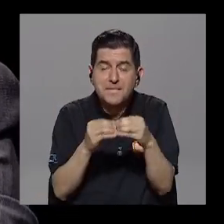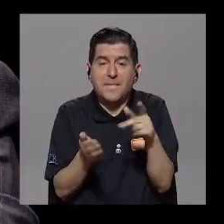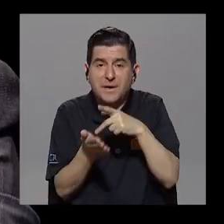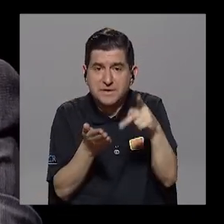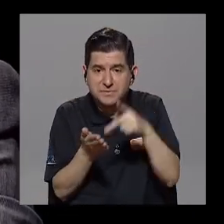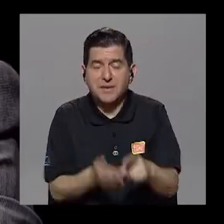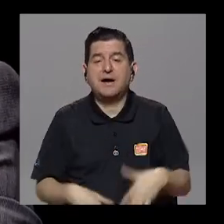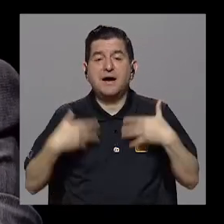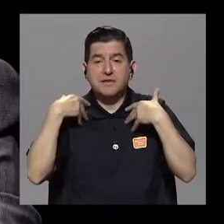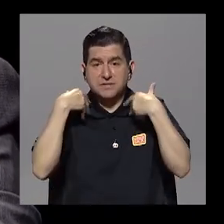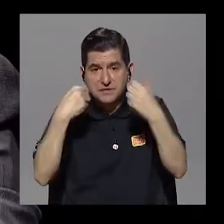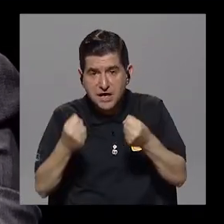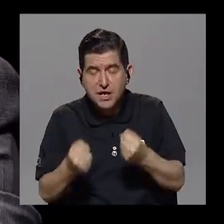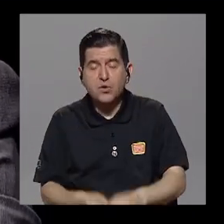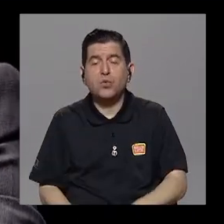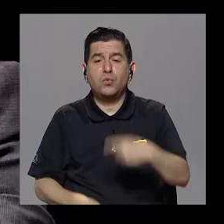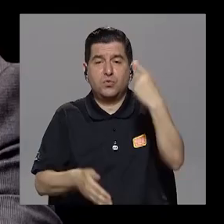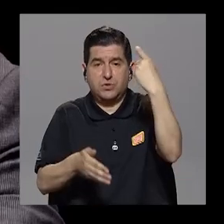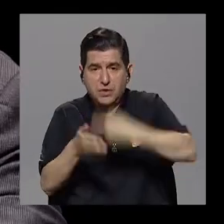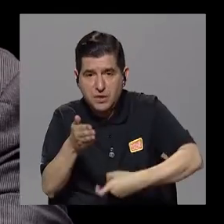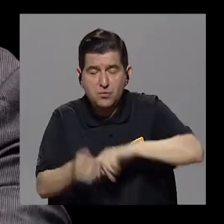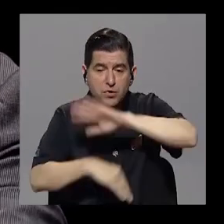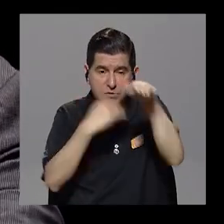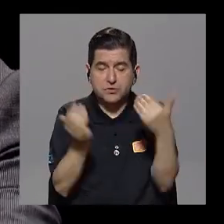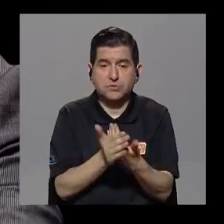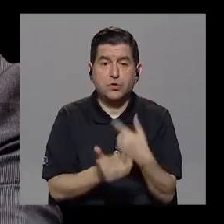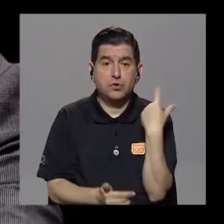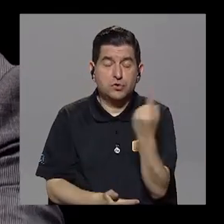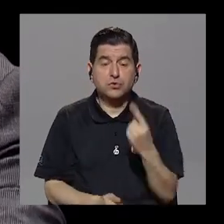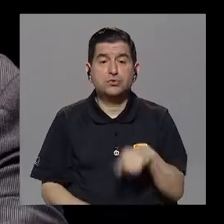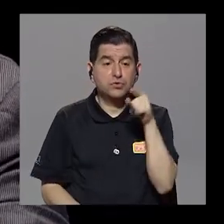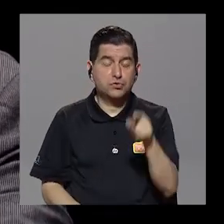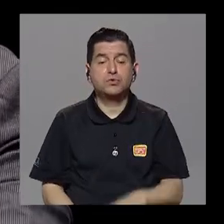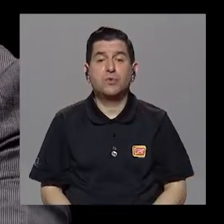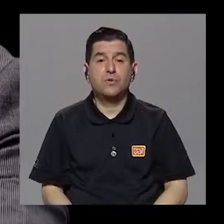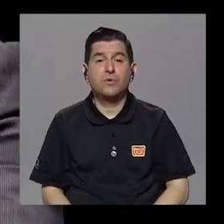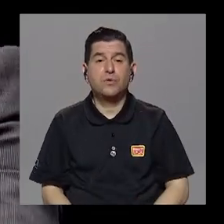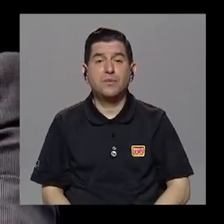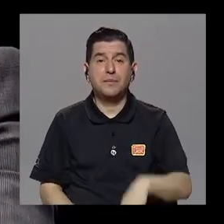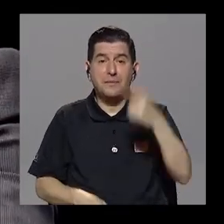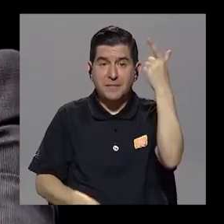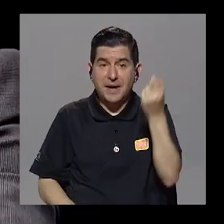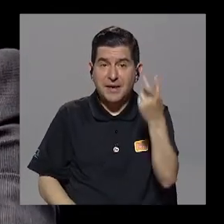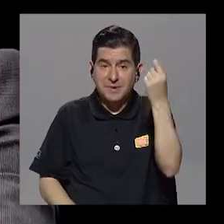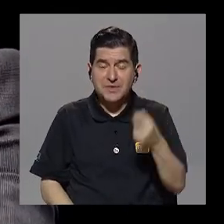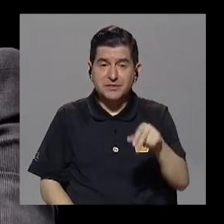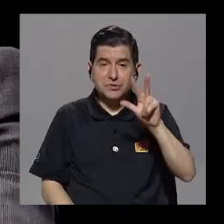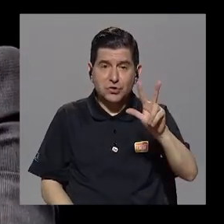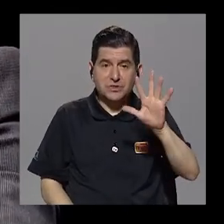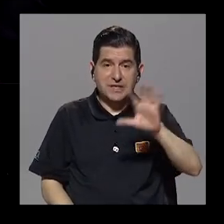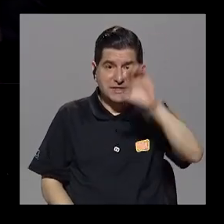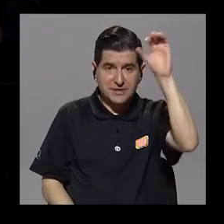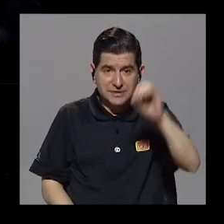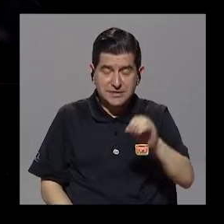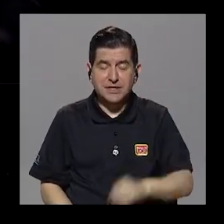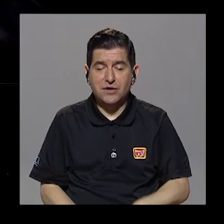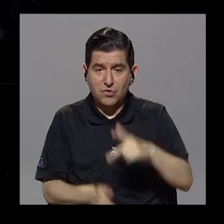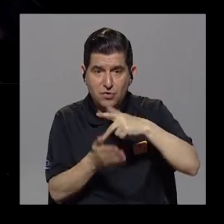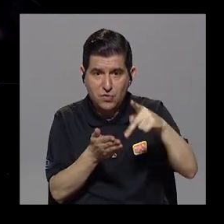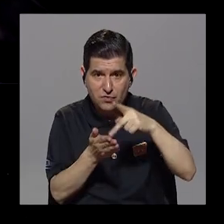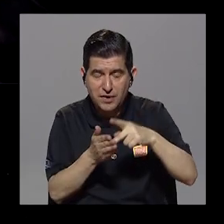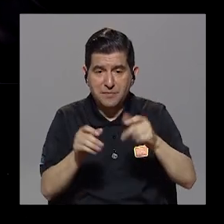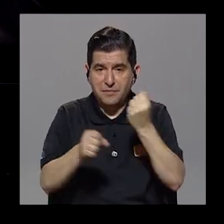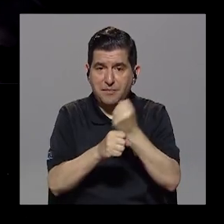lo que haya que pagar en salud, en impuestos, en todo lo demás, o sea, solo para la pensión 35% del salario. Uh-huh. Esto para